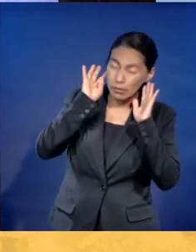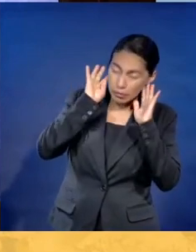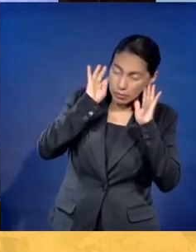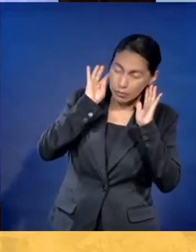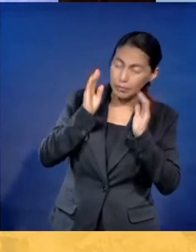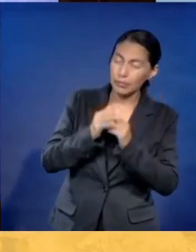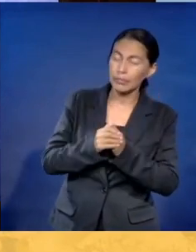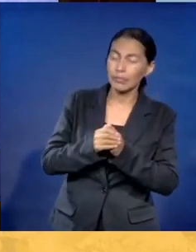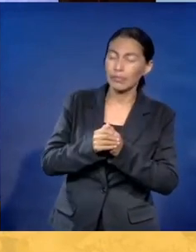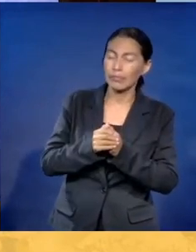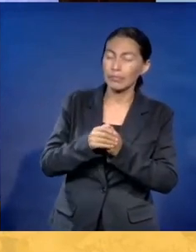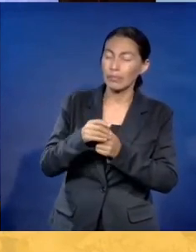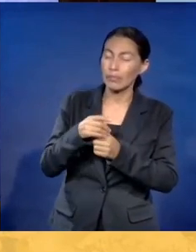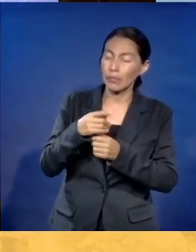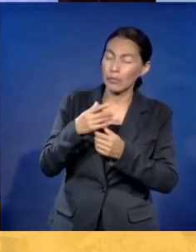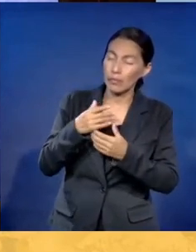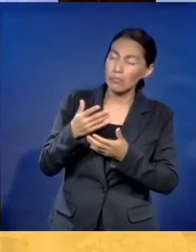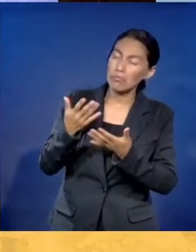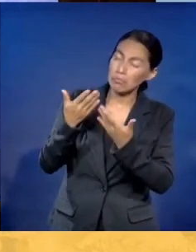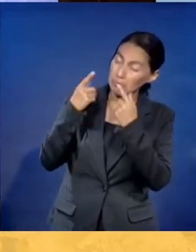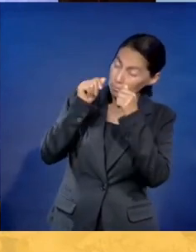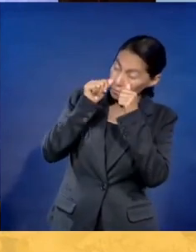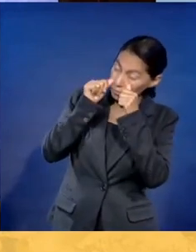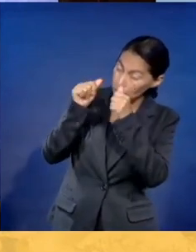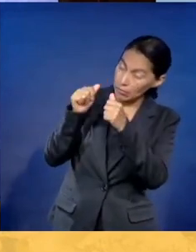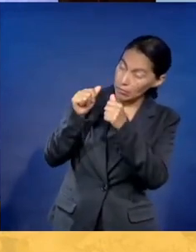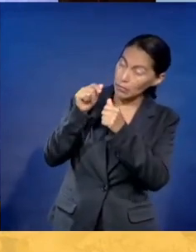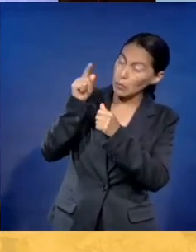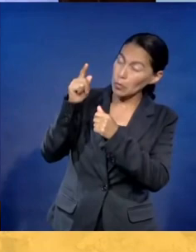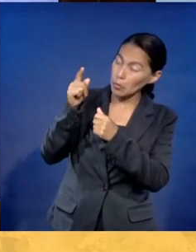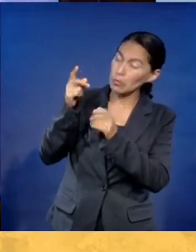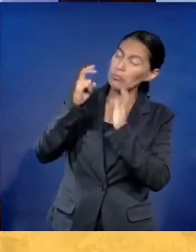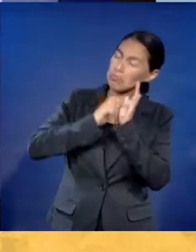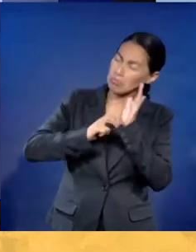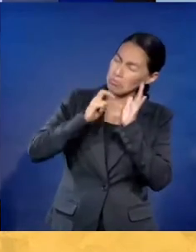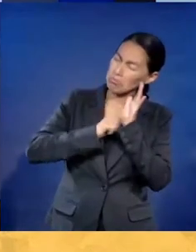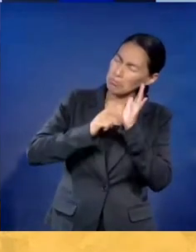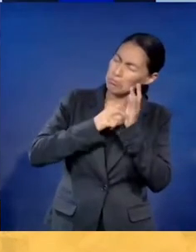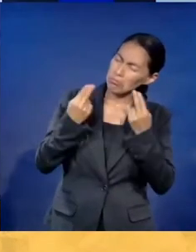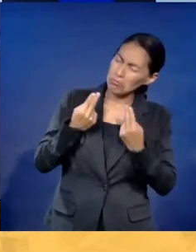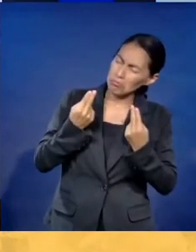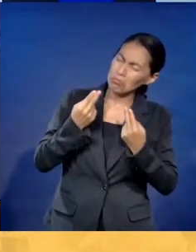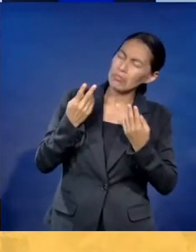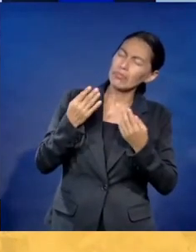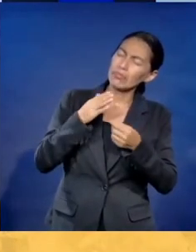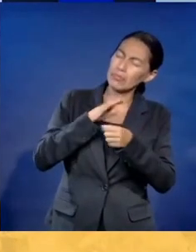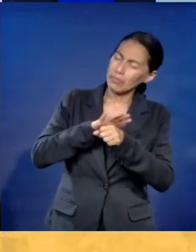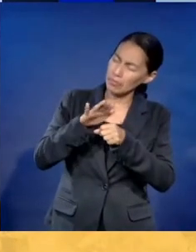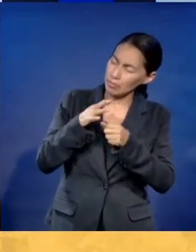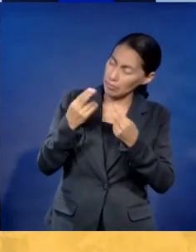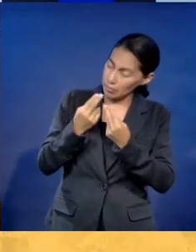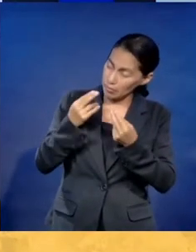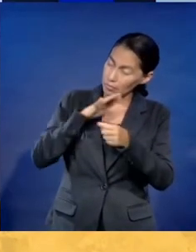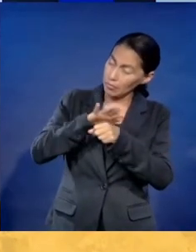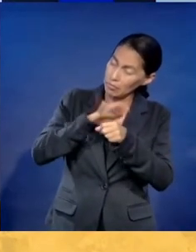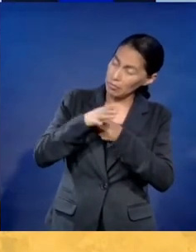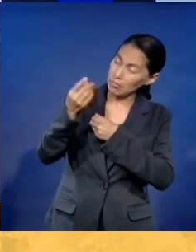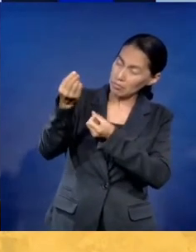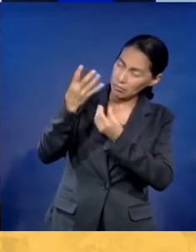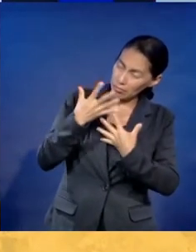quien hable a nuestra vida según necesitamos lo pedimos en verdad en el nombre de